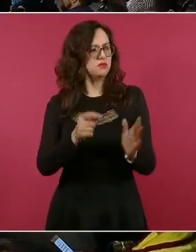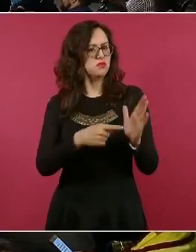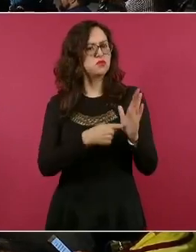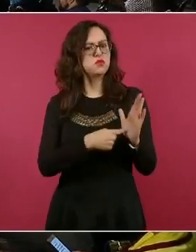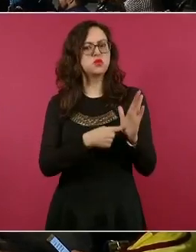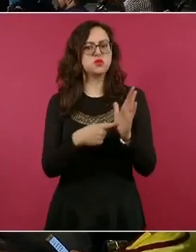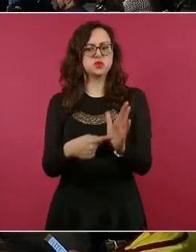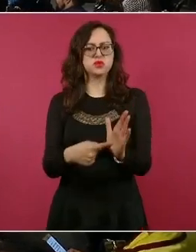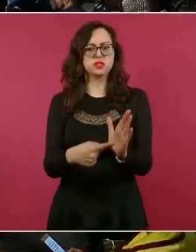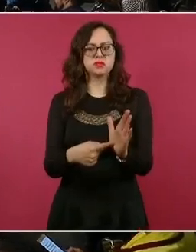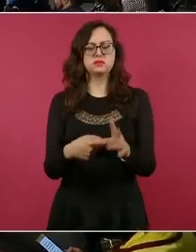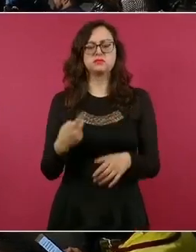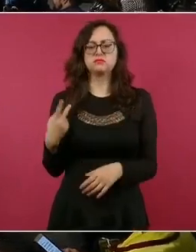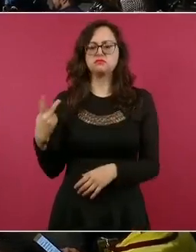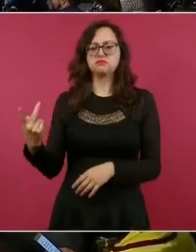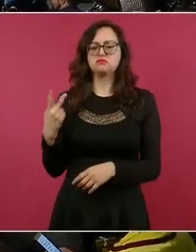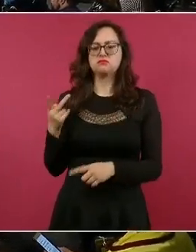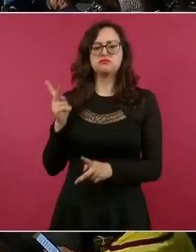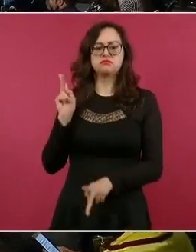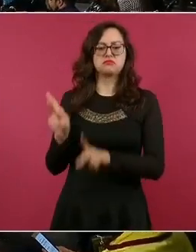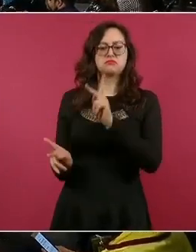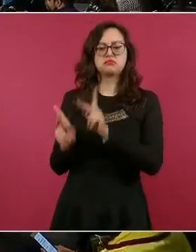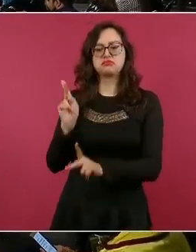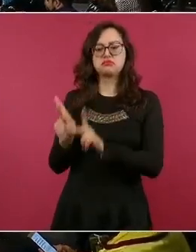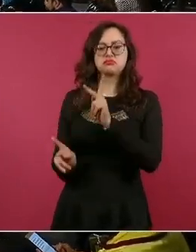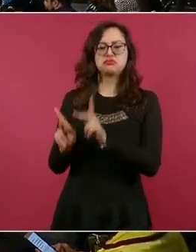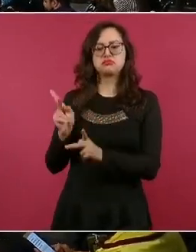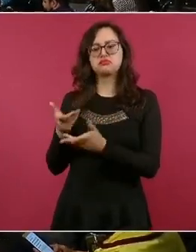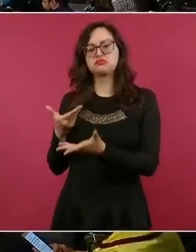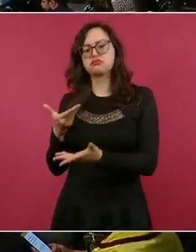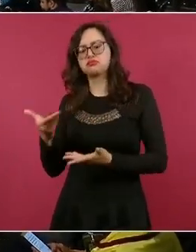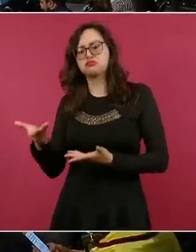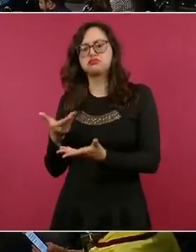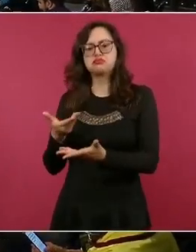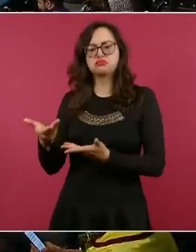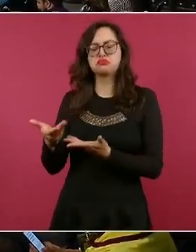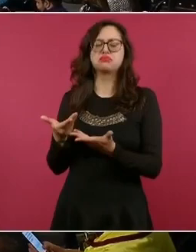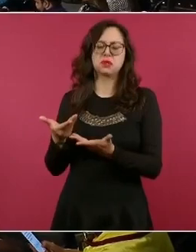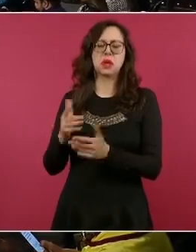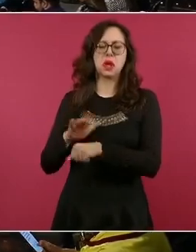de la plática con el presidente Lula, que es nuestro amigo